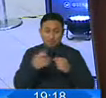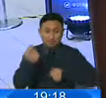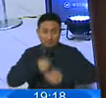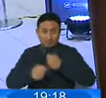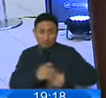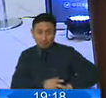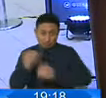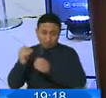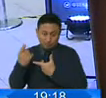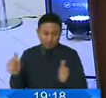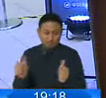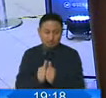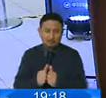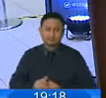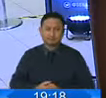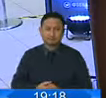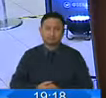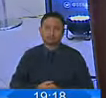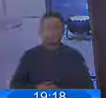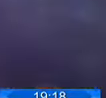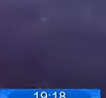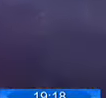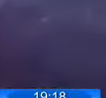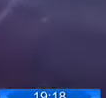Informó Priscila Cadena.